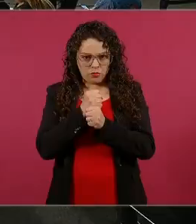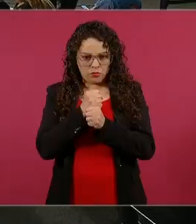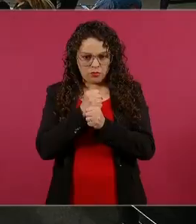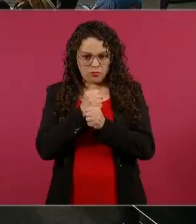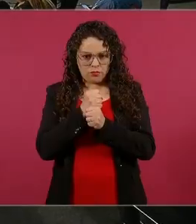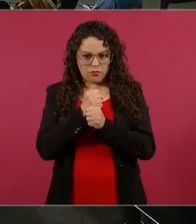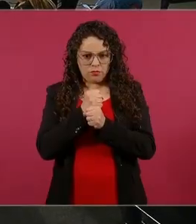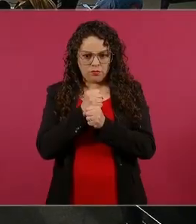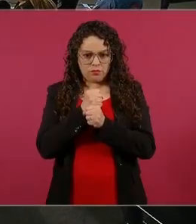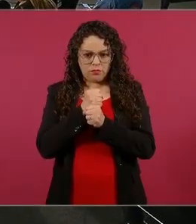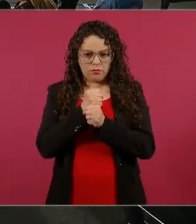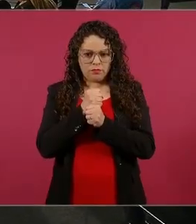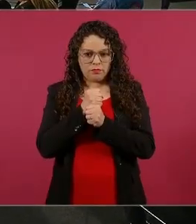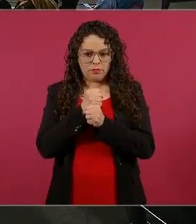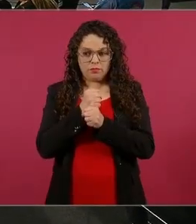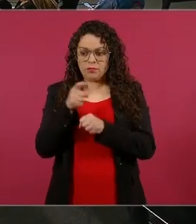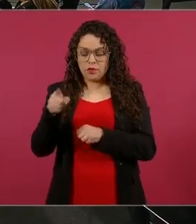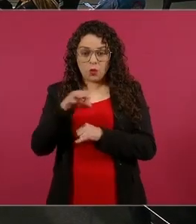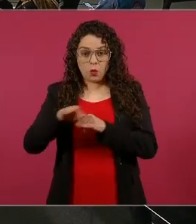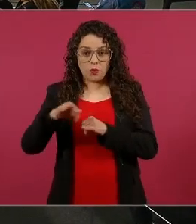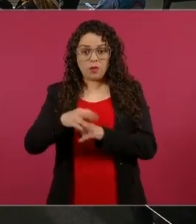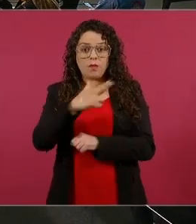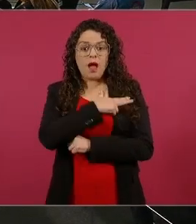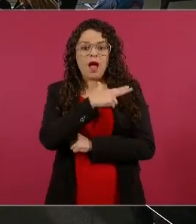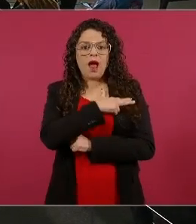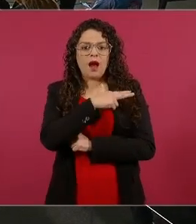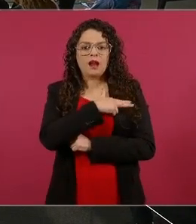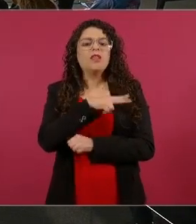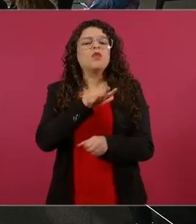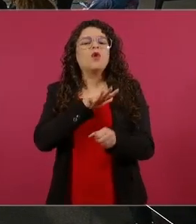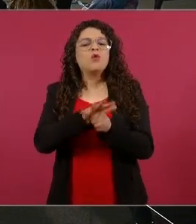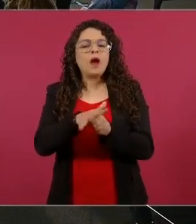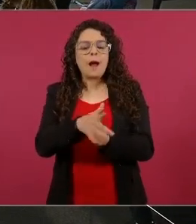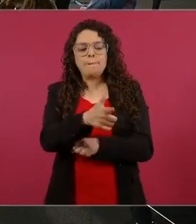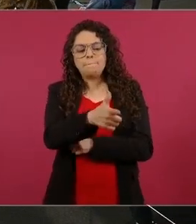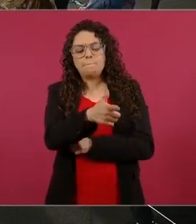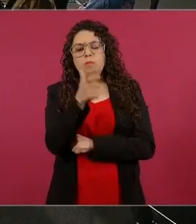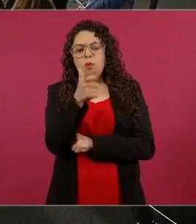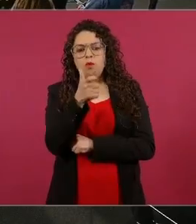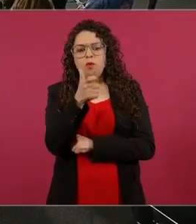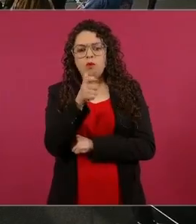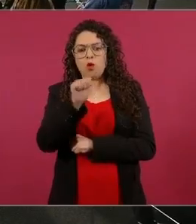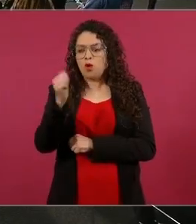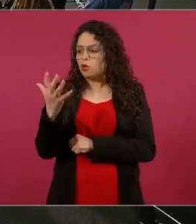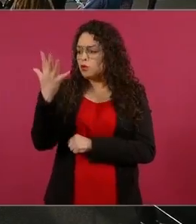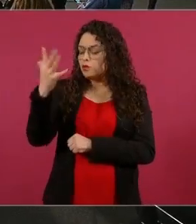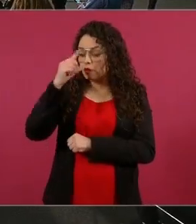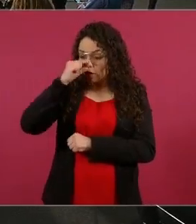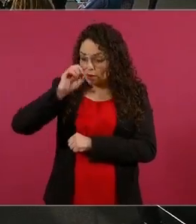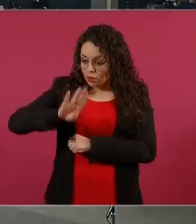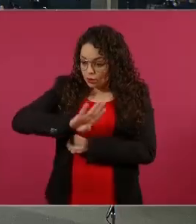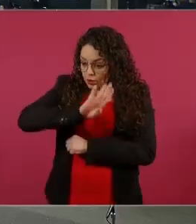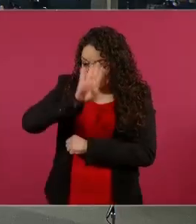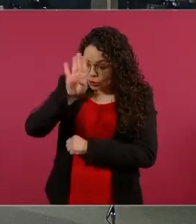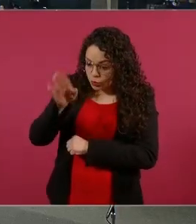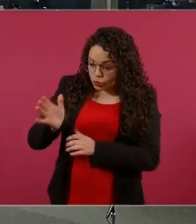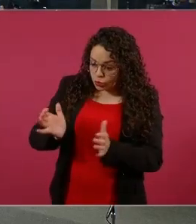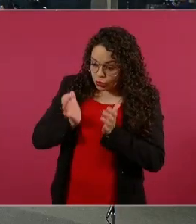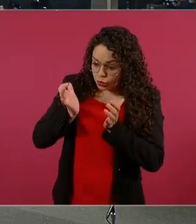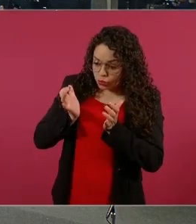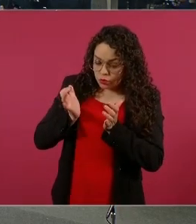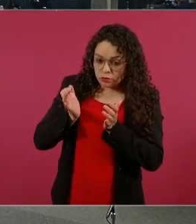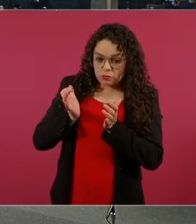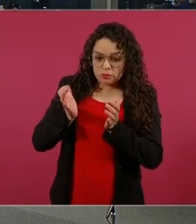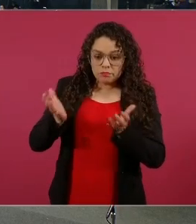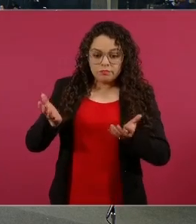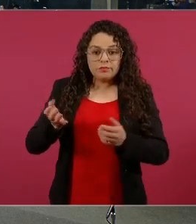ellos estos dos últimos heridos por balas y los otros cinco murieron Entonces qué qué reporte tiene